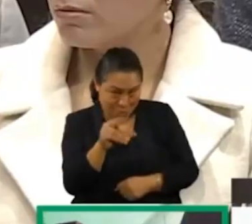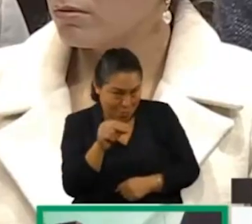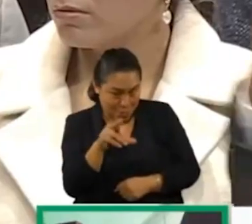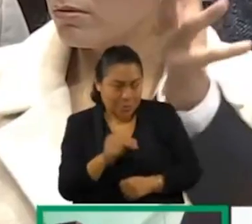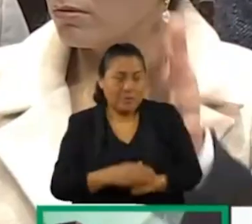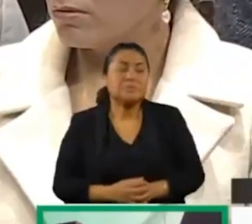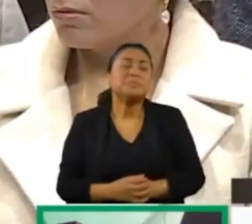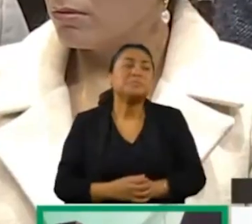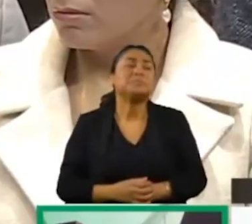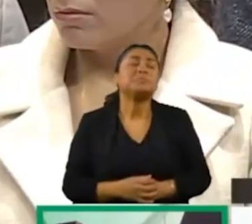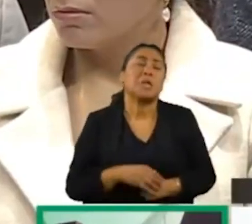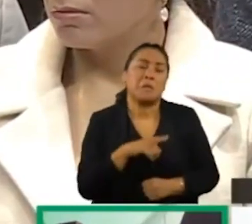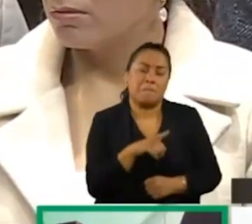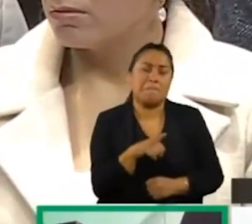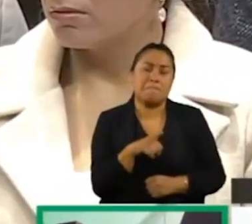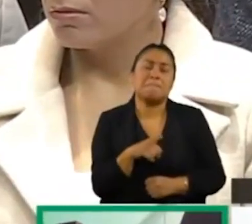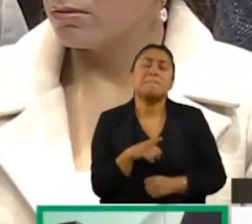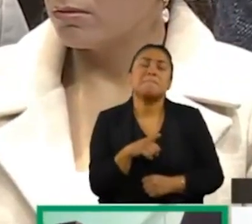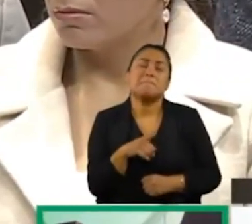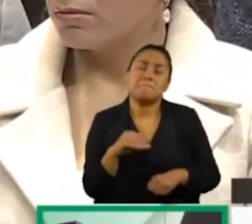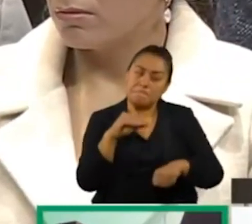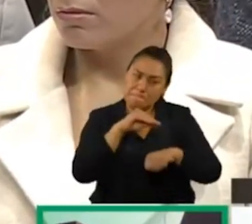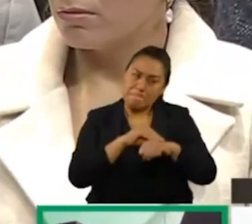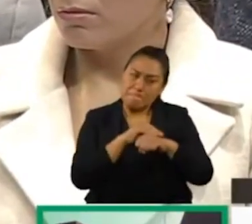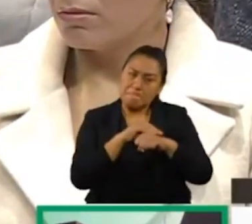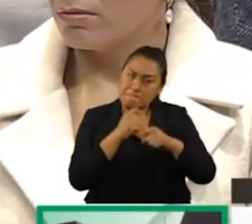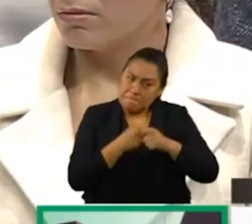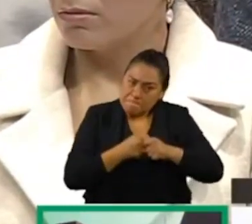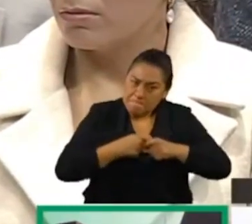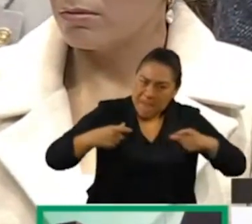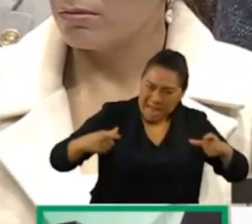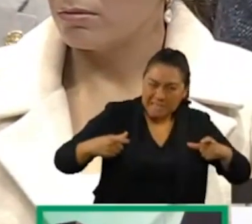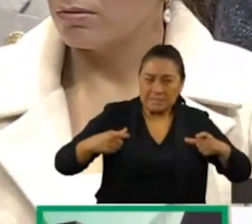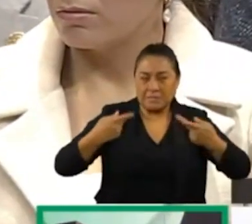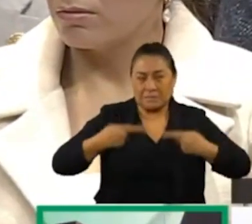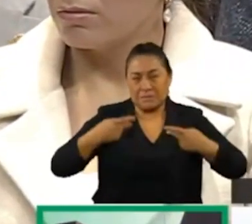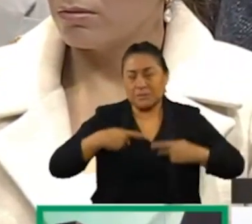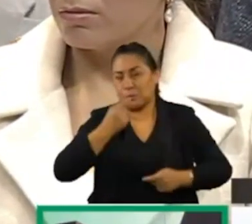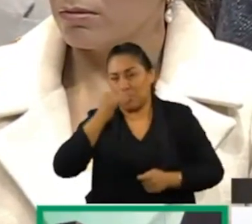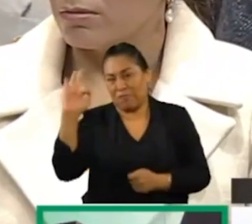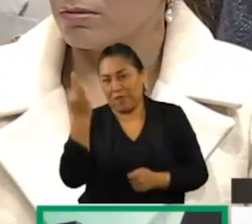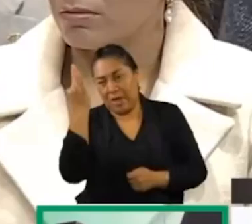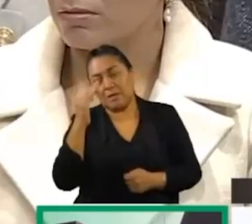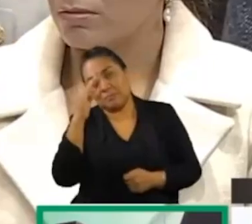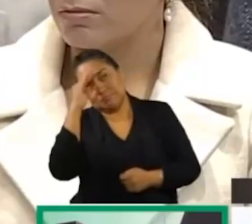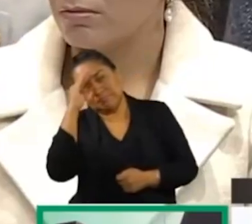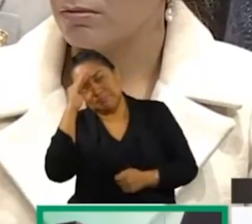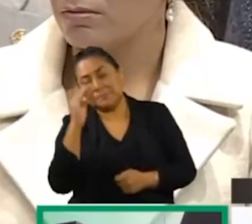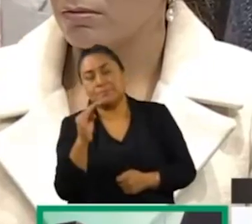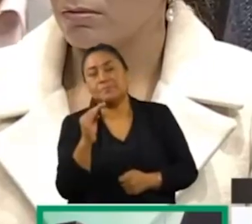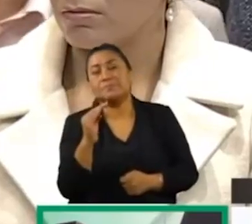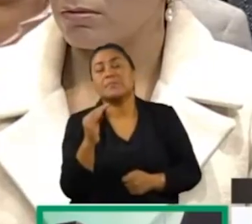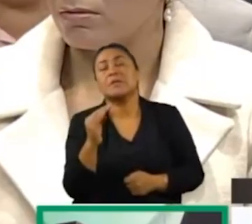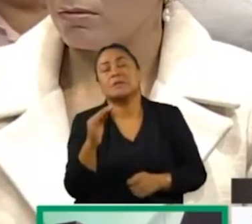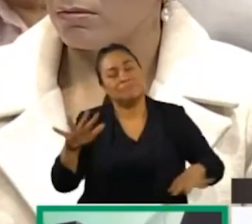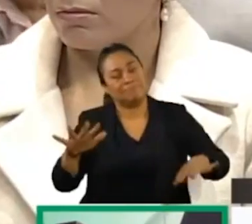hace un proceso de expansión de la Policía Federal, le cambia el nombre, le quita lo preventiva y empieza